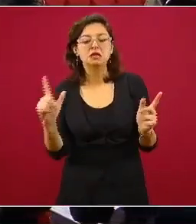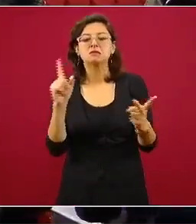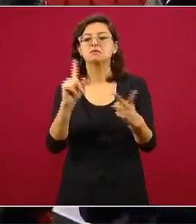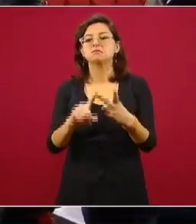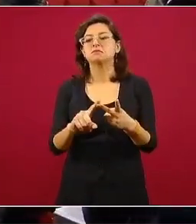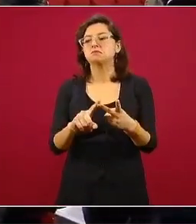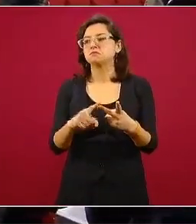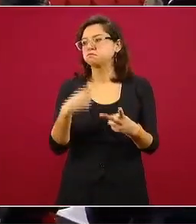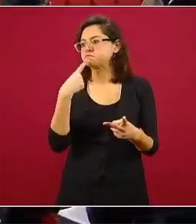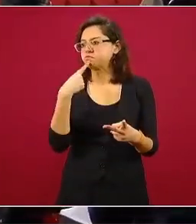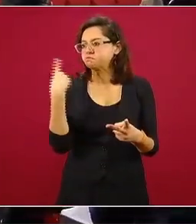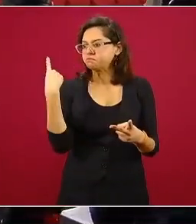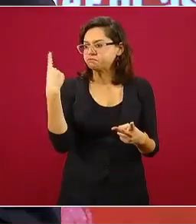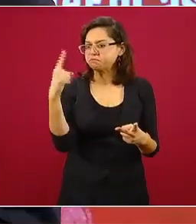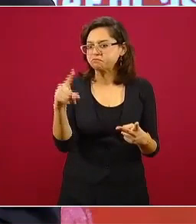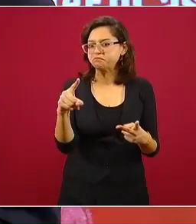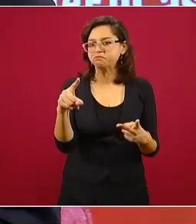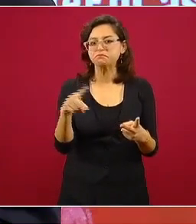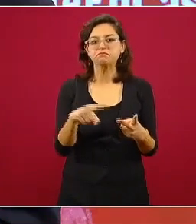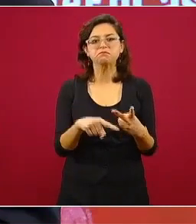denuncias,